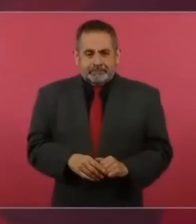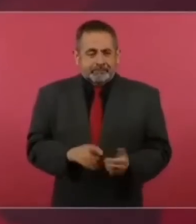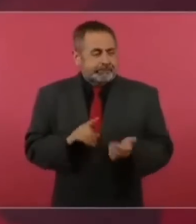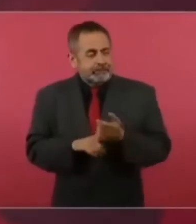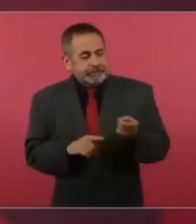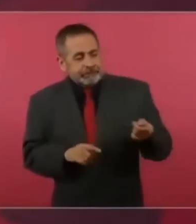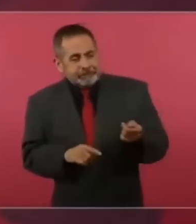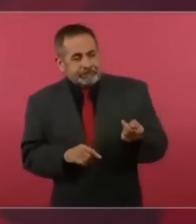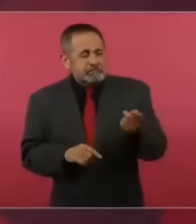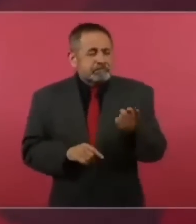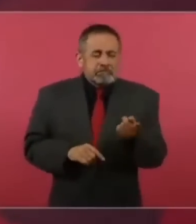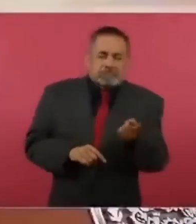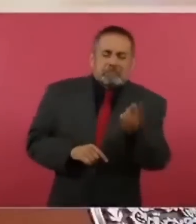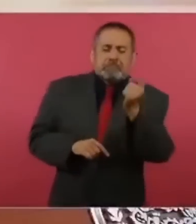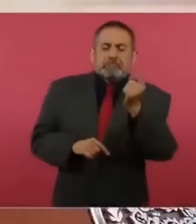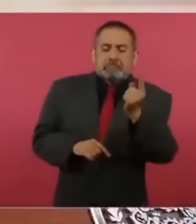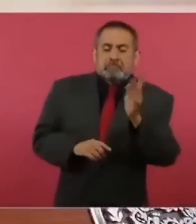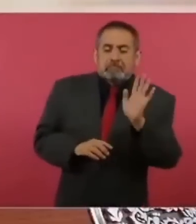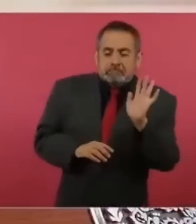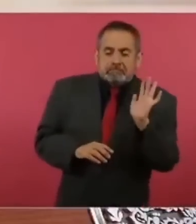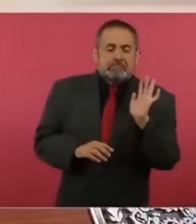pues a lo mejor uno